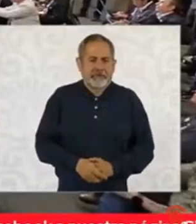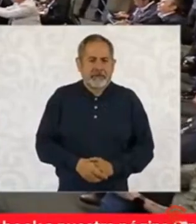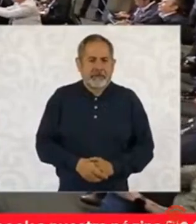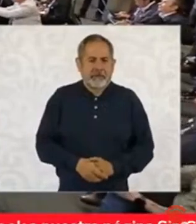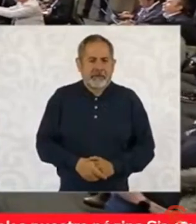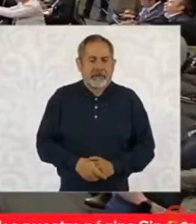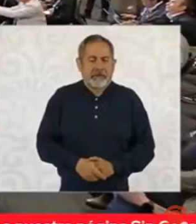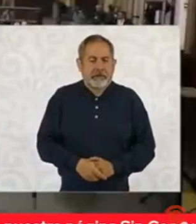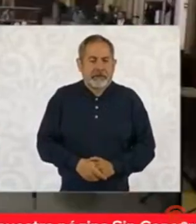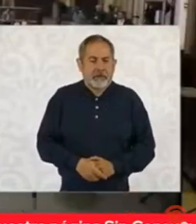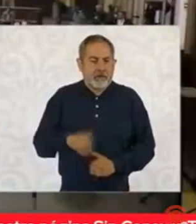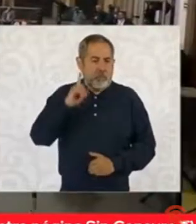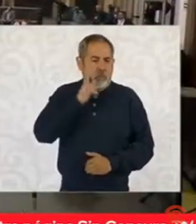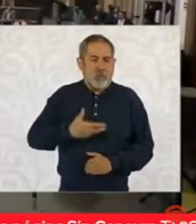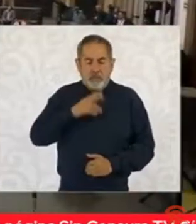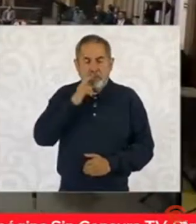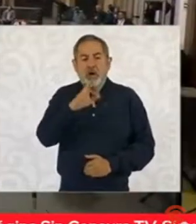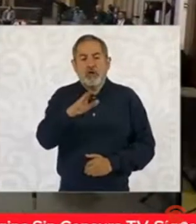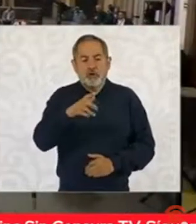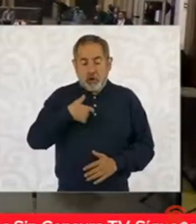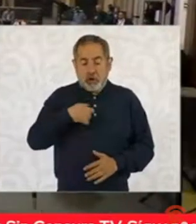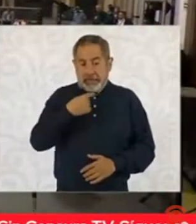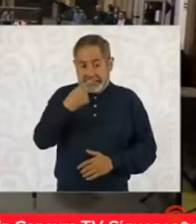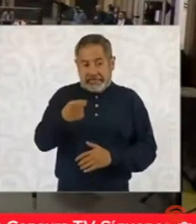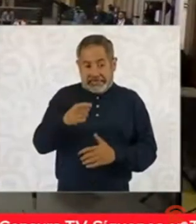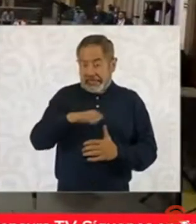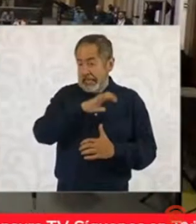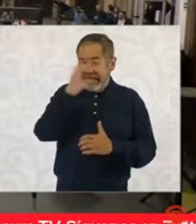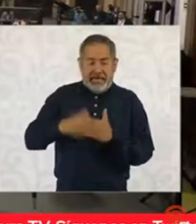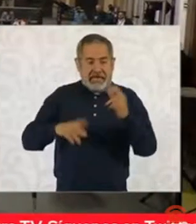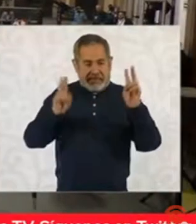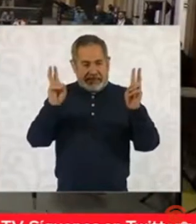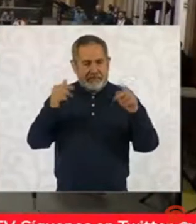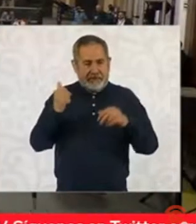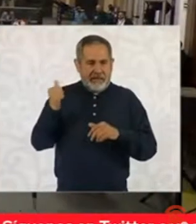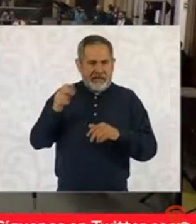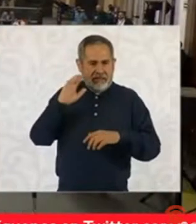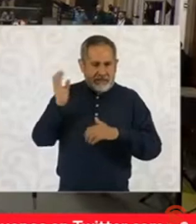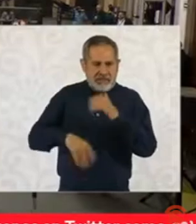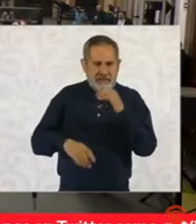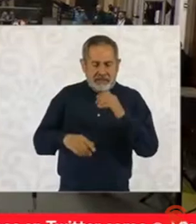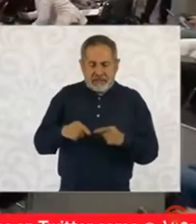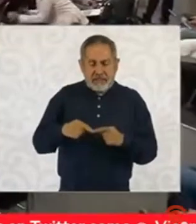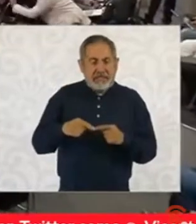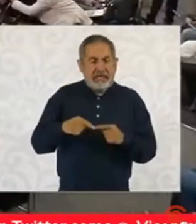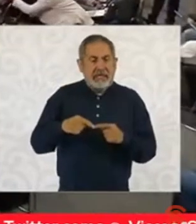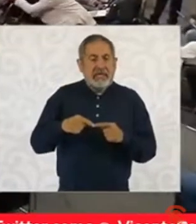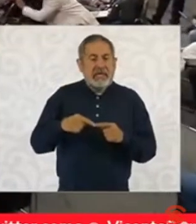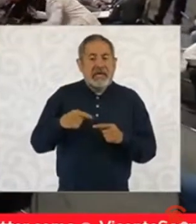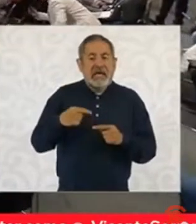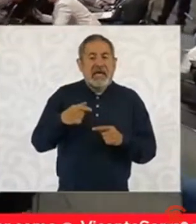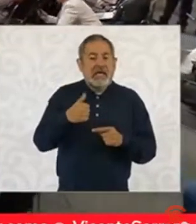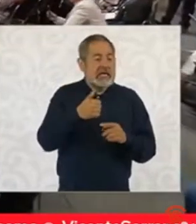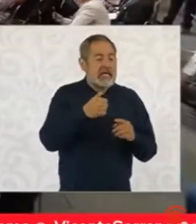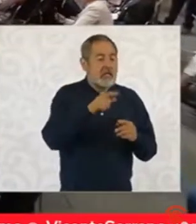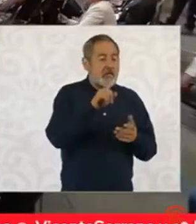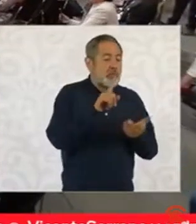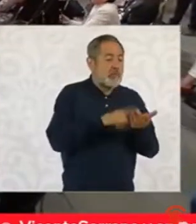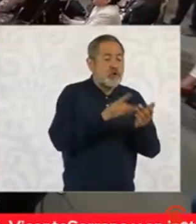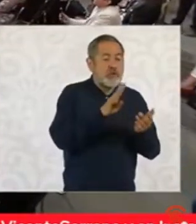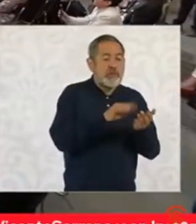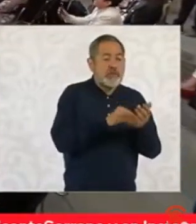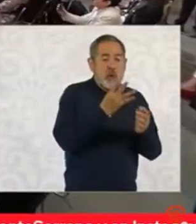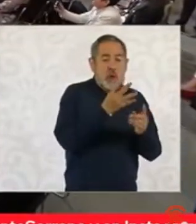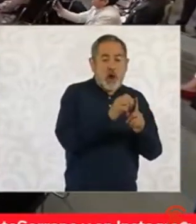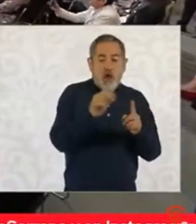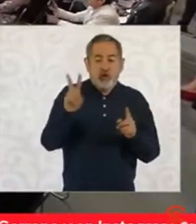Prometí un documento, el cierre del tema del sexenio del 94 al 2000.